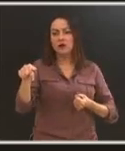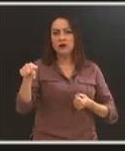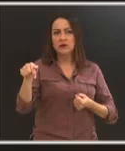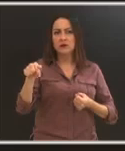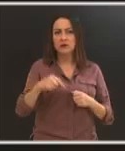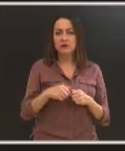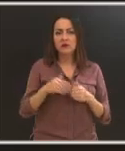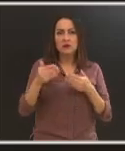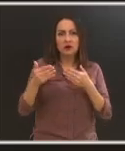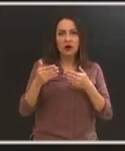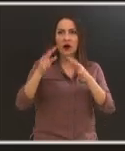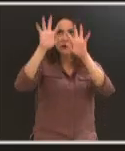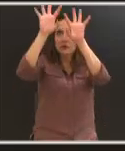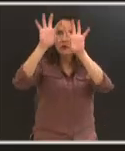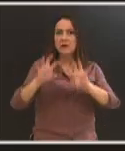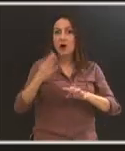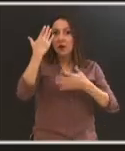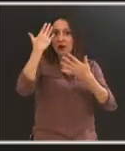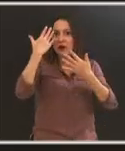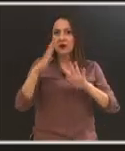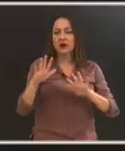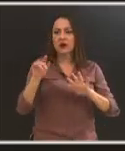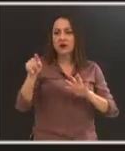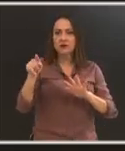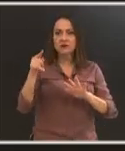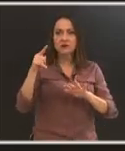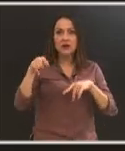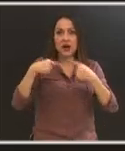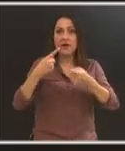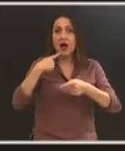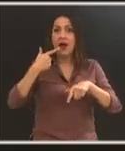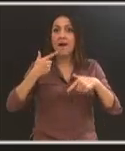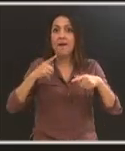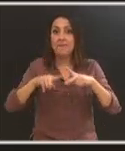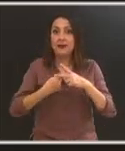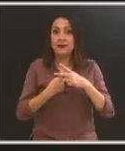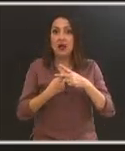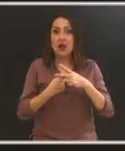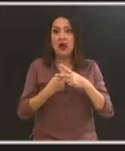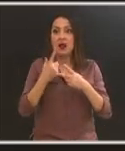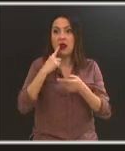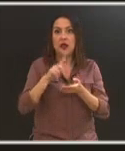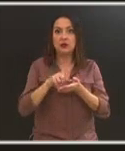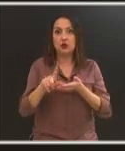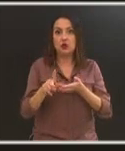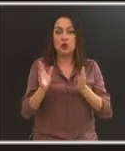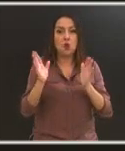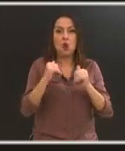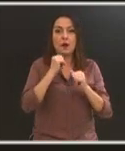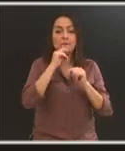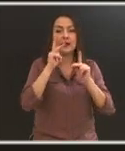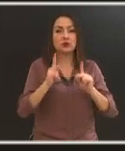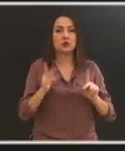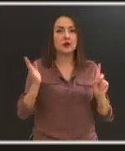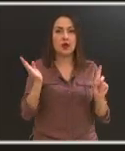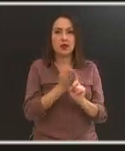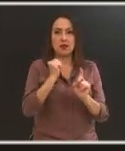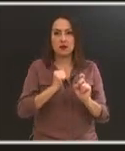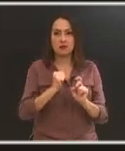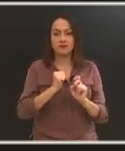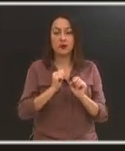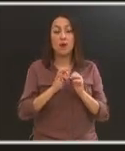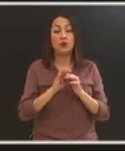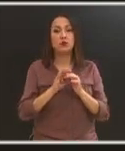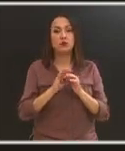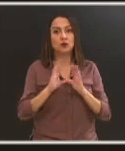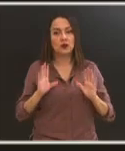justamente cerca del portón porque ya estaba presto a iniciar las lecciones. No hay personas heridas,